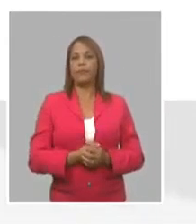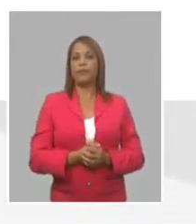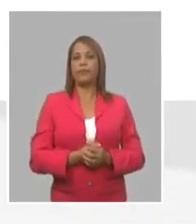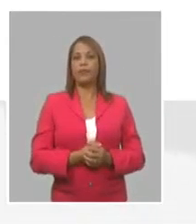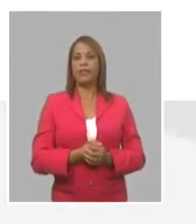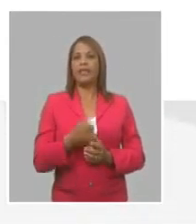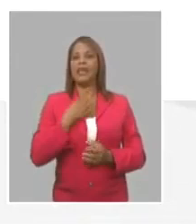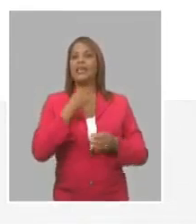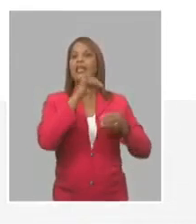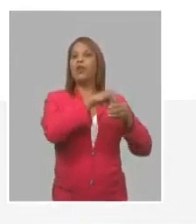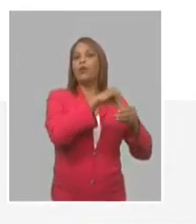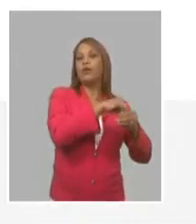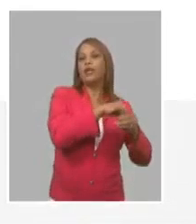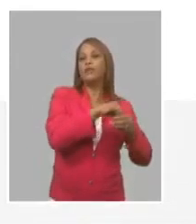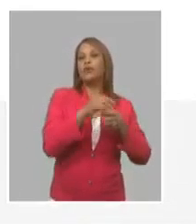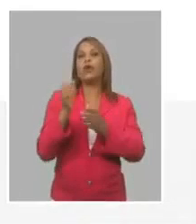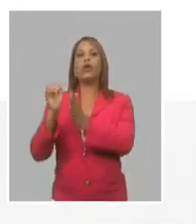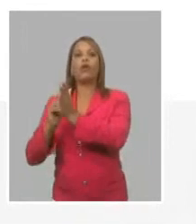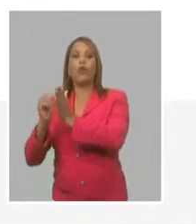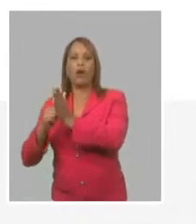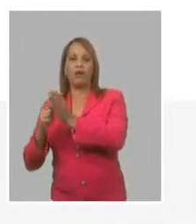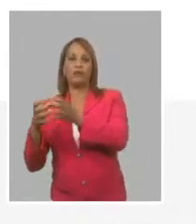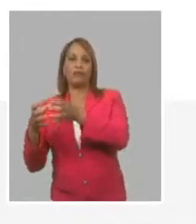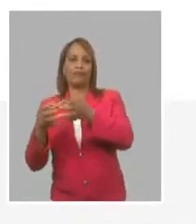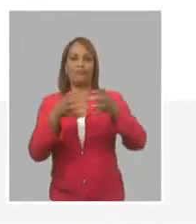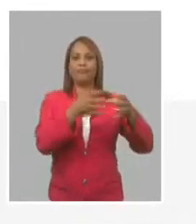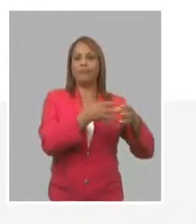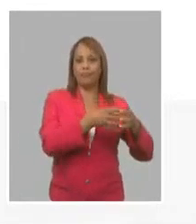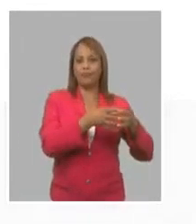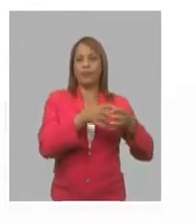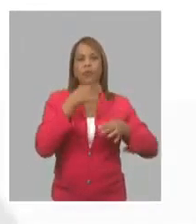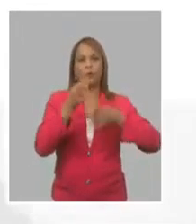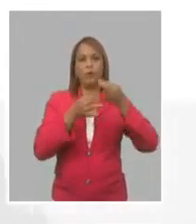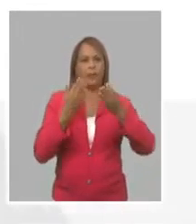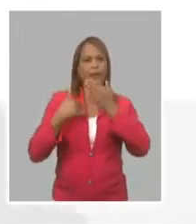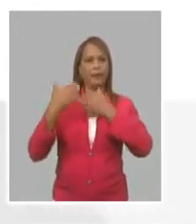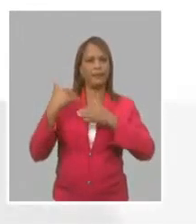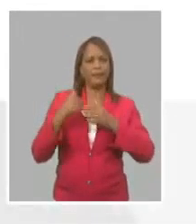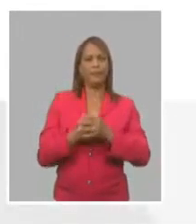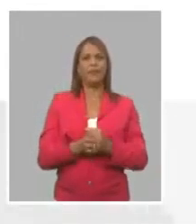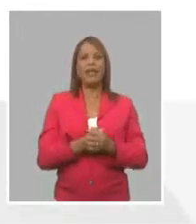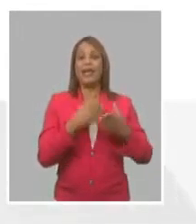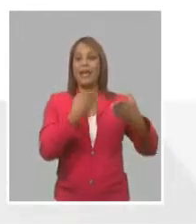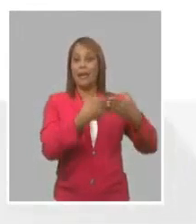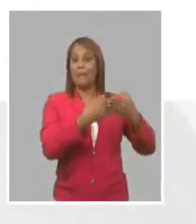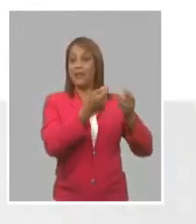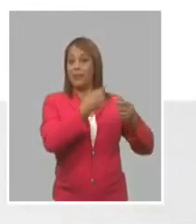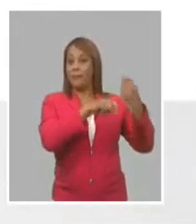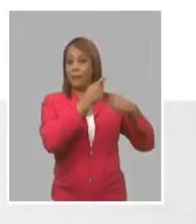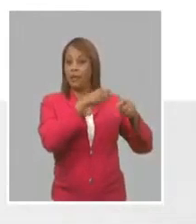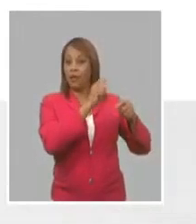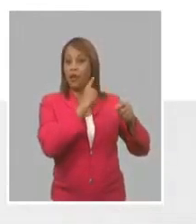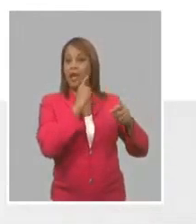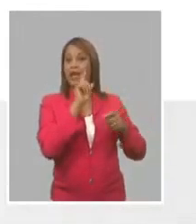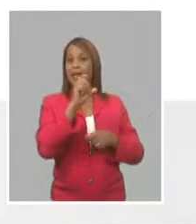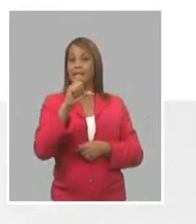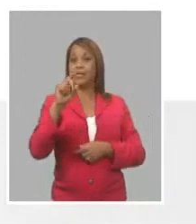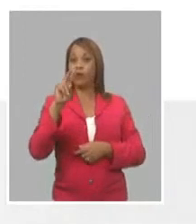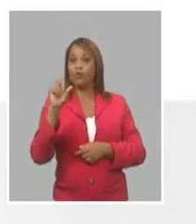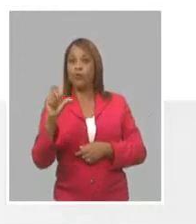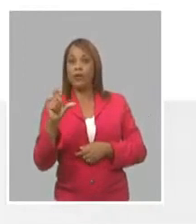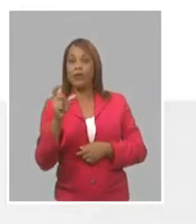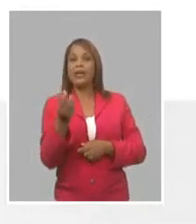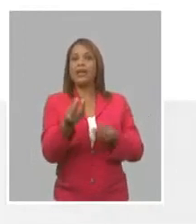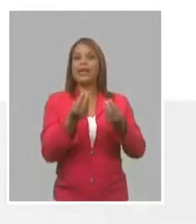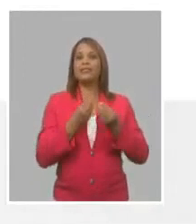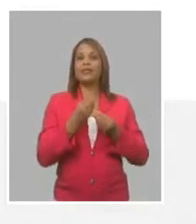el lado de los ingresos y el lado de los gastos, lo que expliqué ahorita. La empresa exportadora, cuando exporta el dólar,